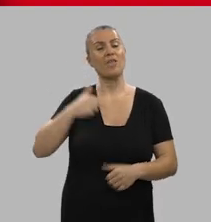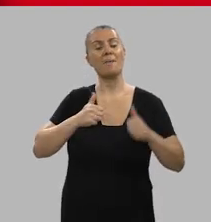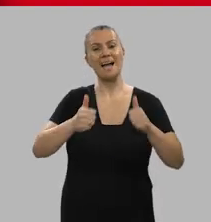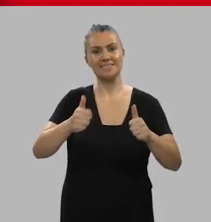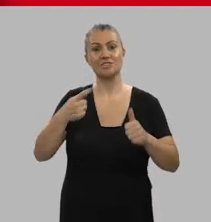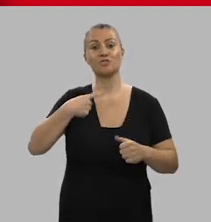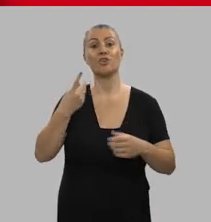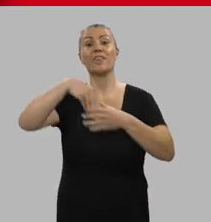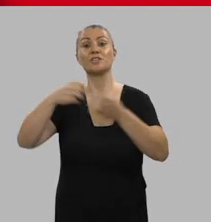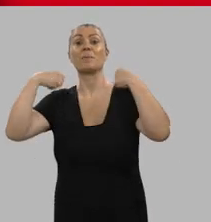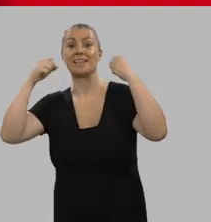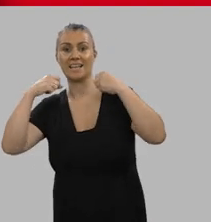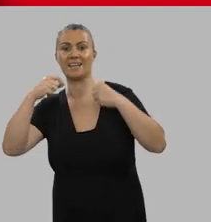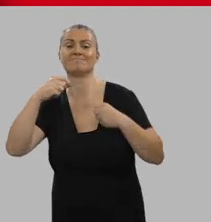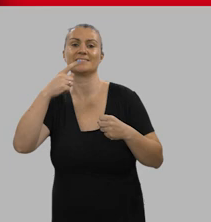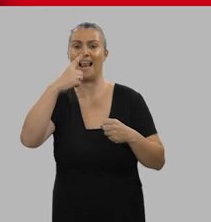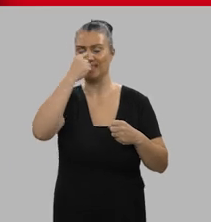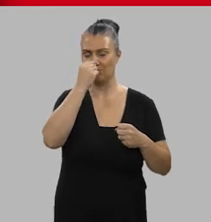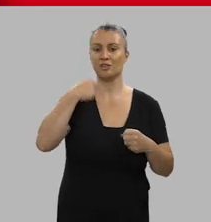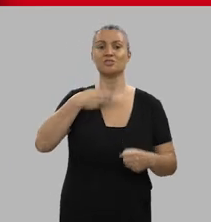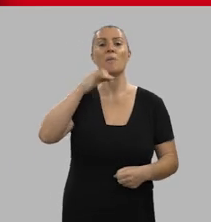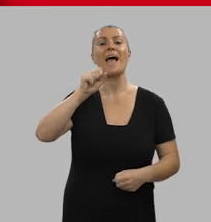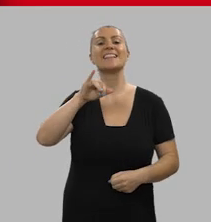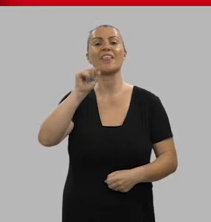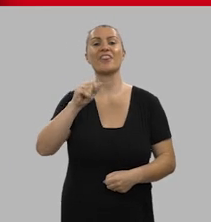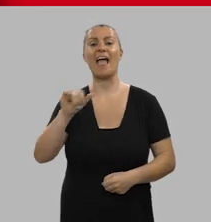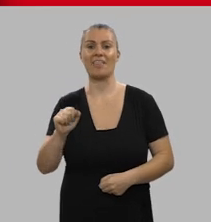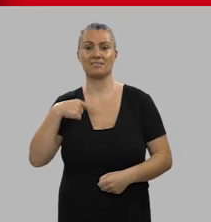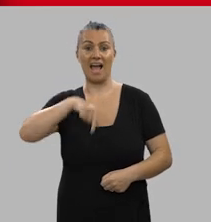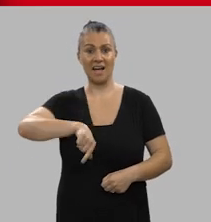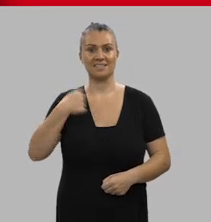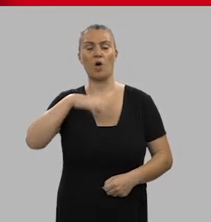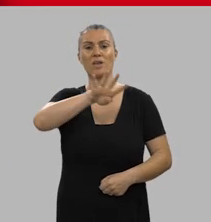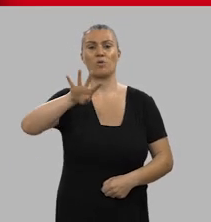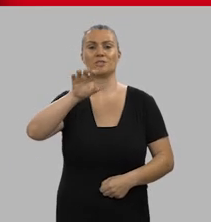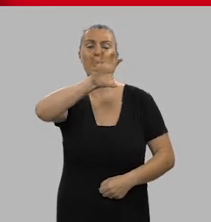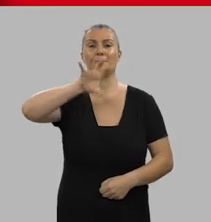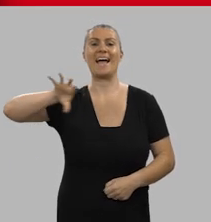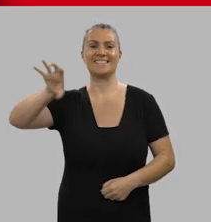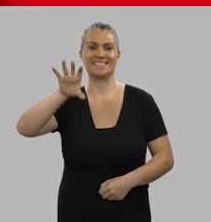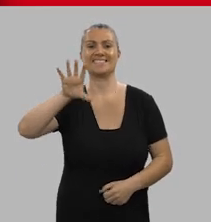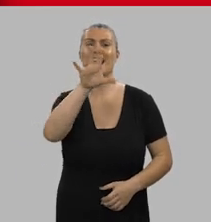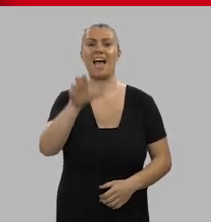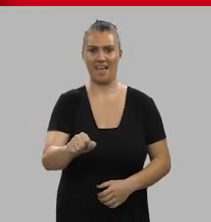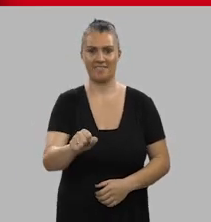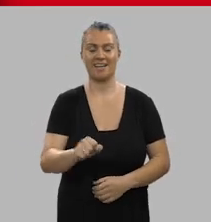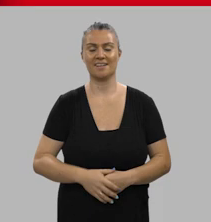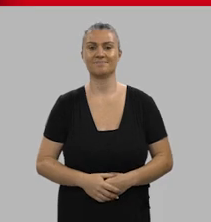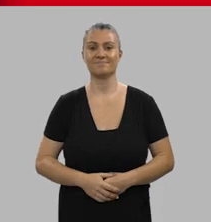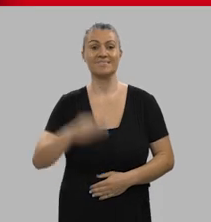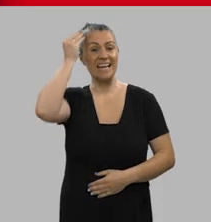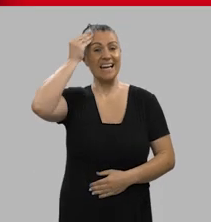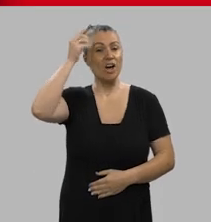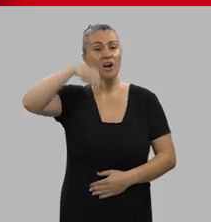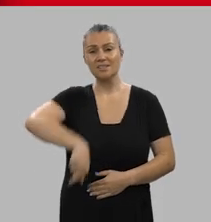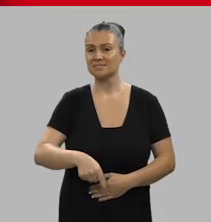agencia EFE. Estoy haciendo mis prácticas en la delegación de Lisboa. En Beatriz Díaz. Desde aquí cubrimos 44 países en el continente de África subsahariana